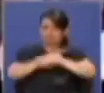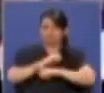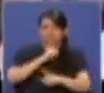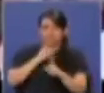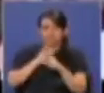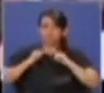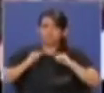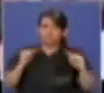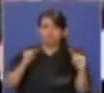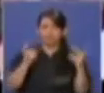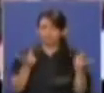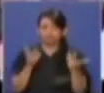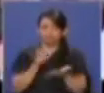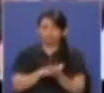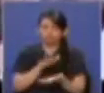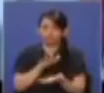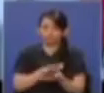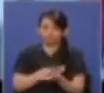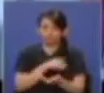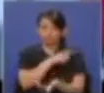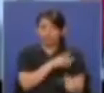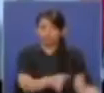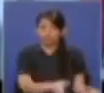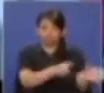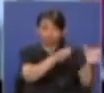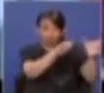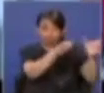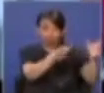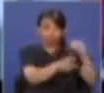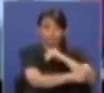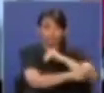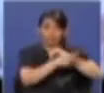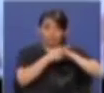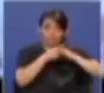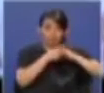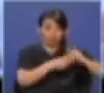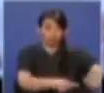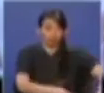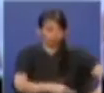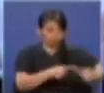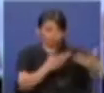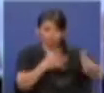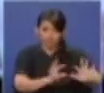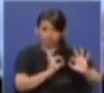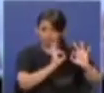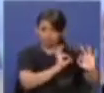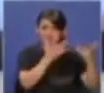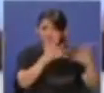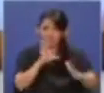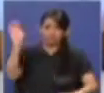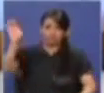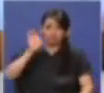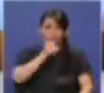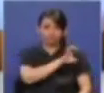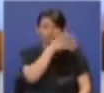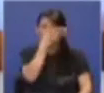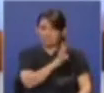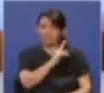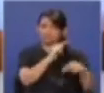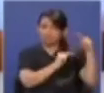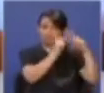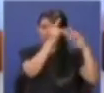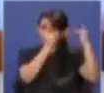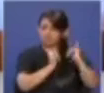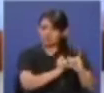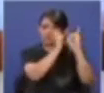que a nadie le quede la menor duda que la refinería del Pacífico se hace. La refinería del Pacífico se va a financiar.